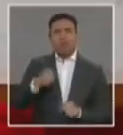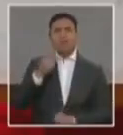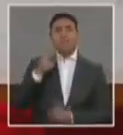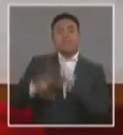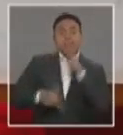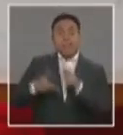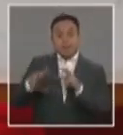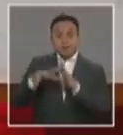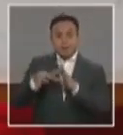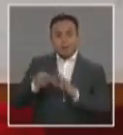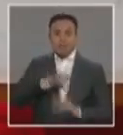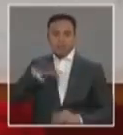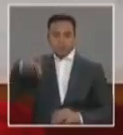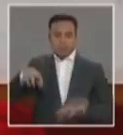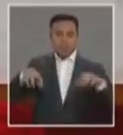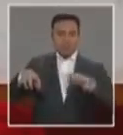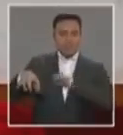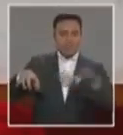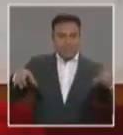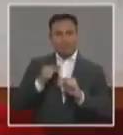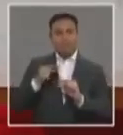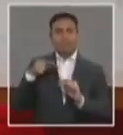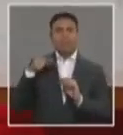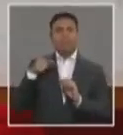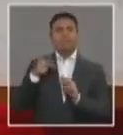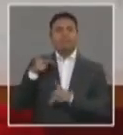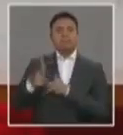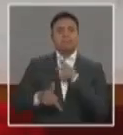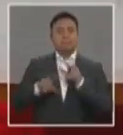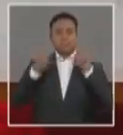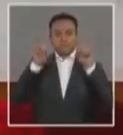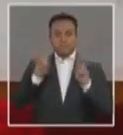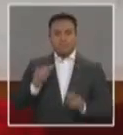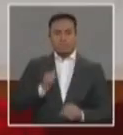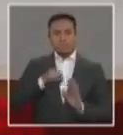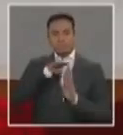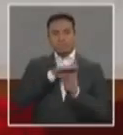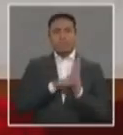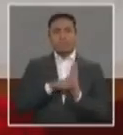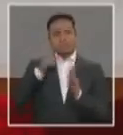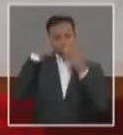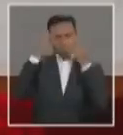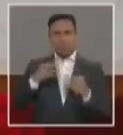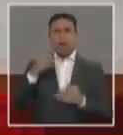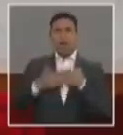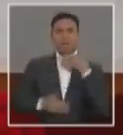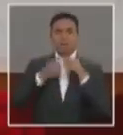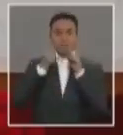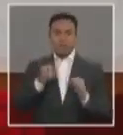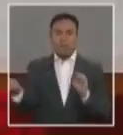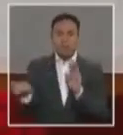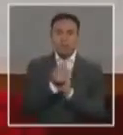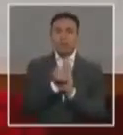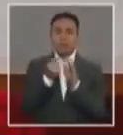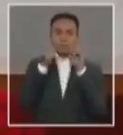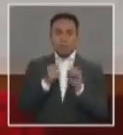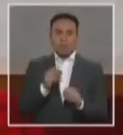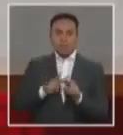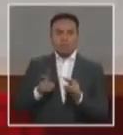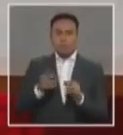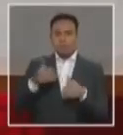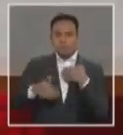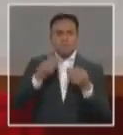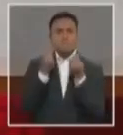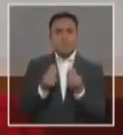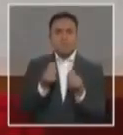último en materia de empleo o sea siendo esta una región que fue industrializada y después se dejó